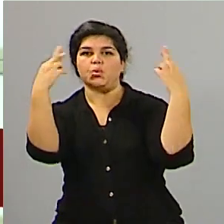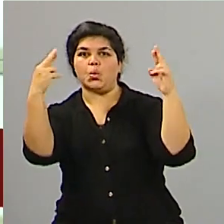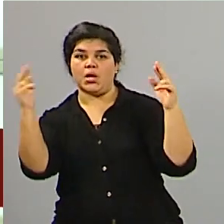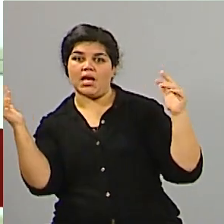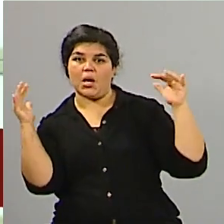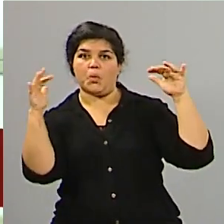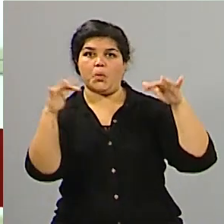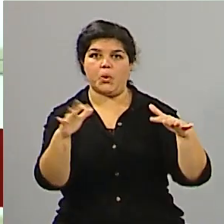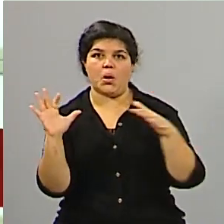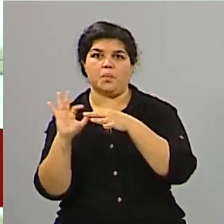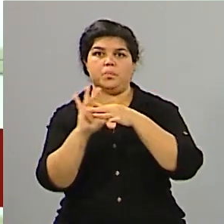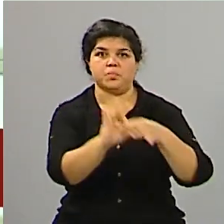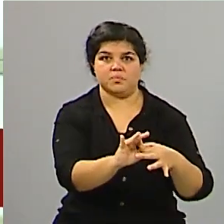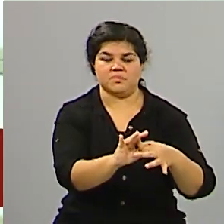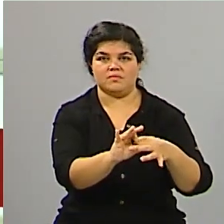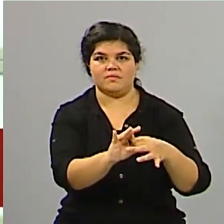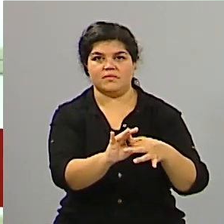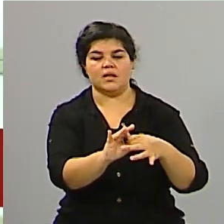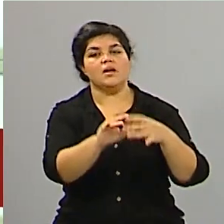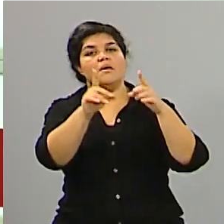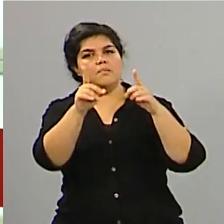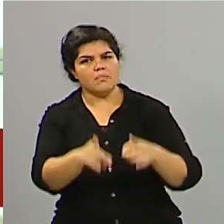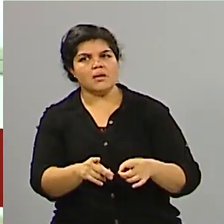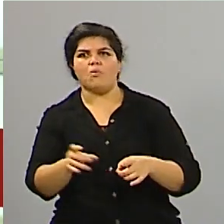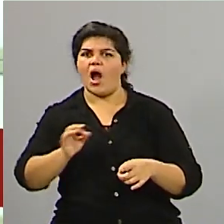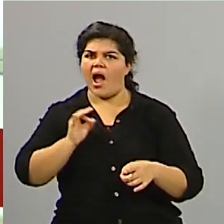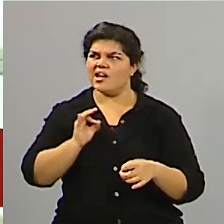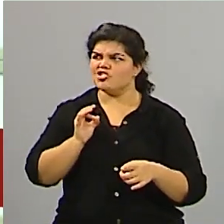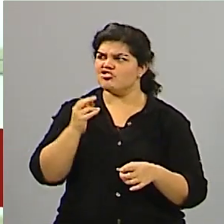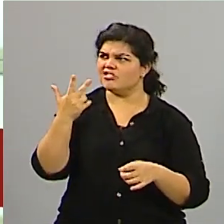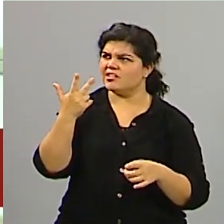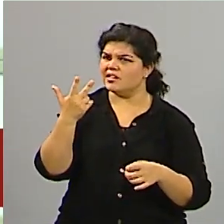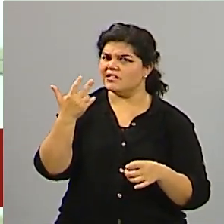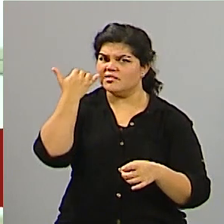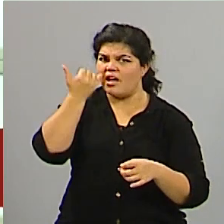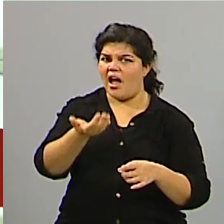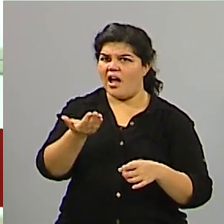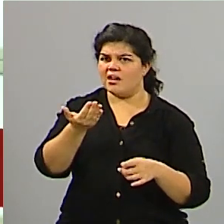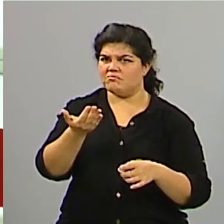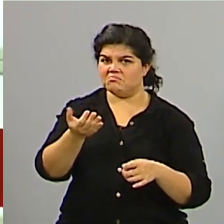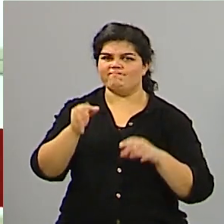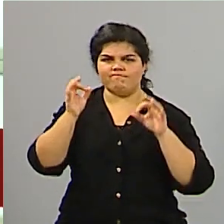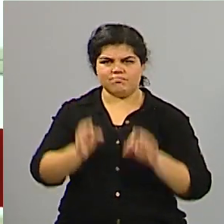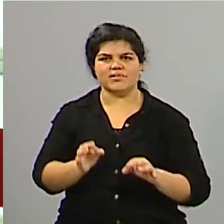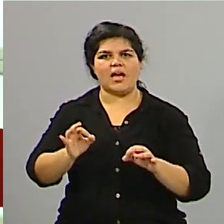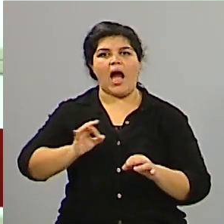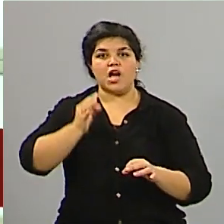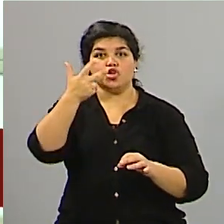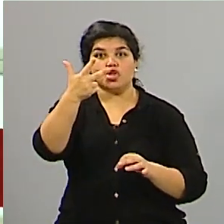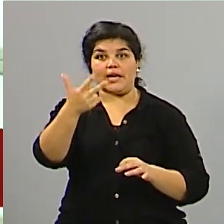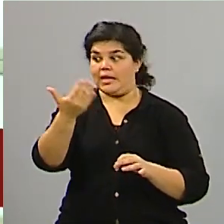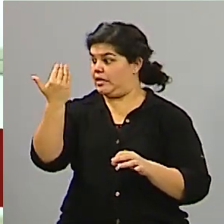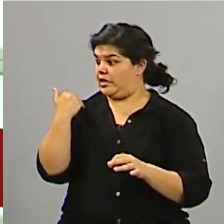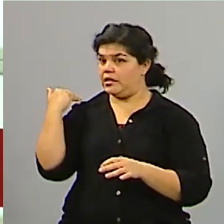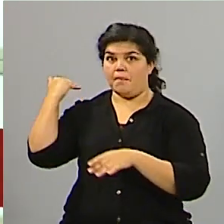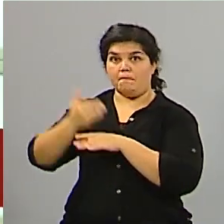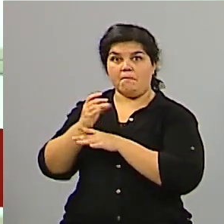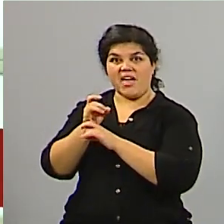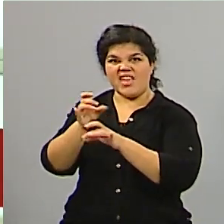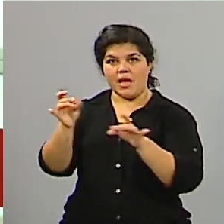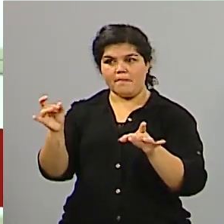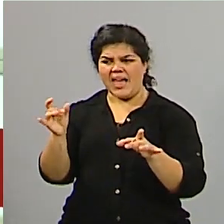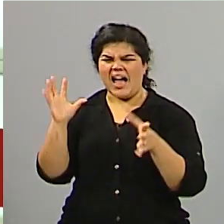la provincia, eventos que convocan a gente y que obviamente tienen su repercusión en el sector. ¿Cuál es la realidad después de ya varios